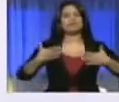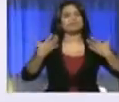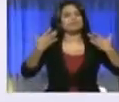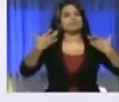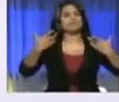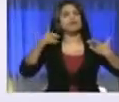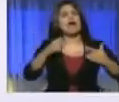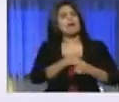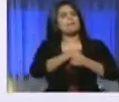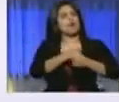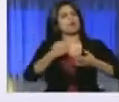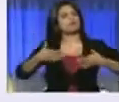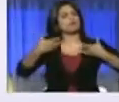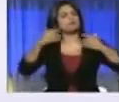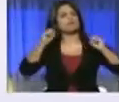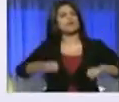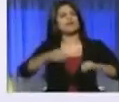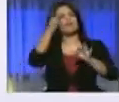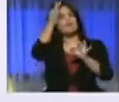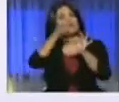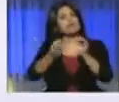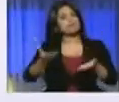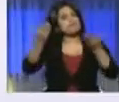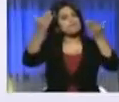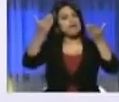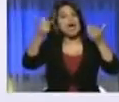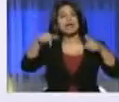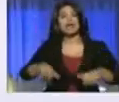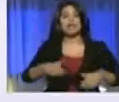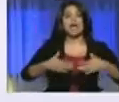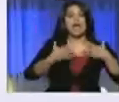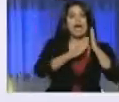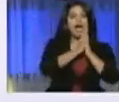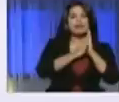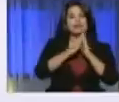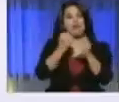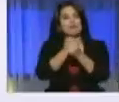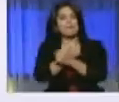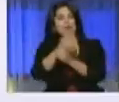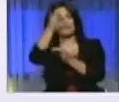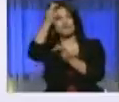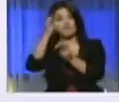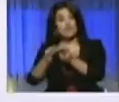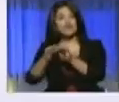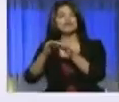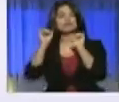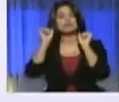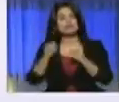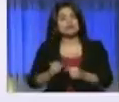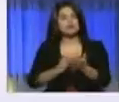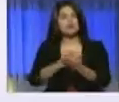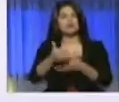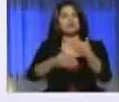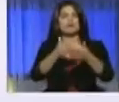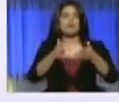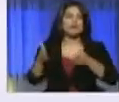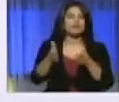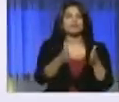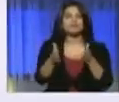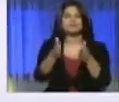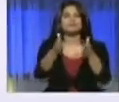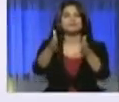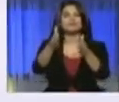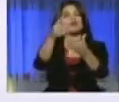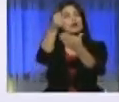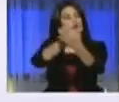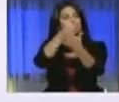amor, arriba la fe, que con ánimo, amor y fe seguiremos transitando las luchas